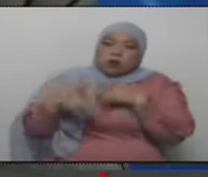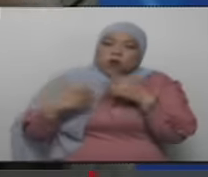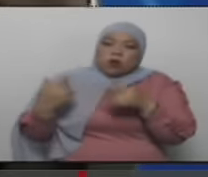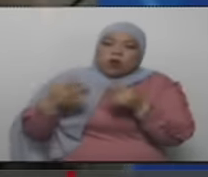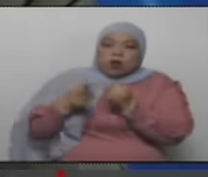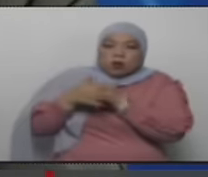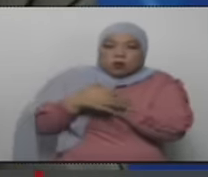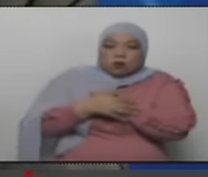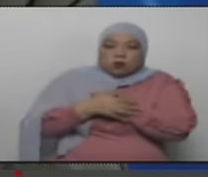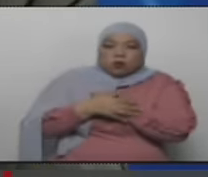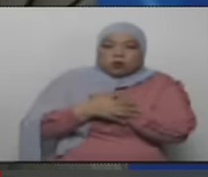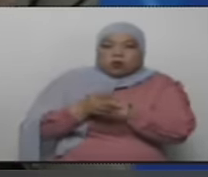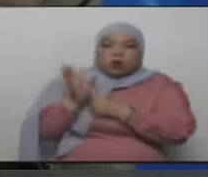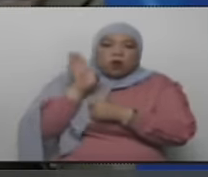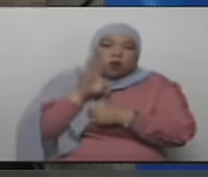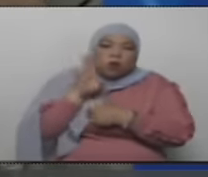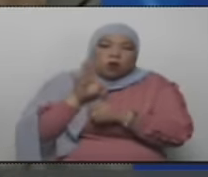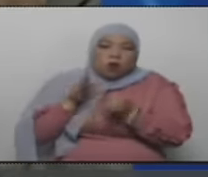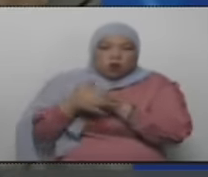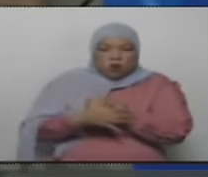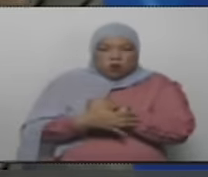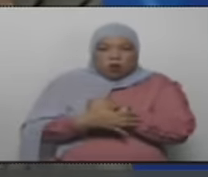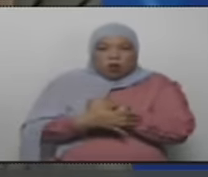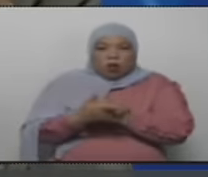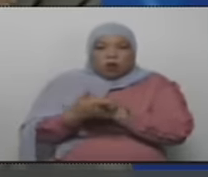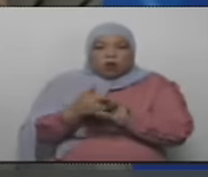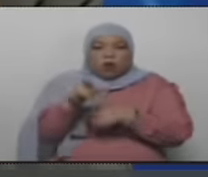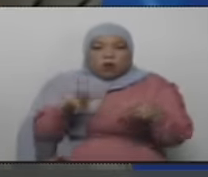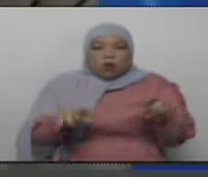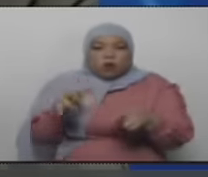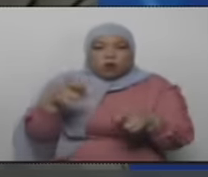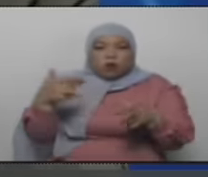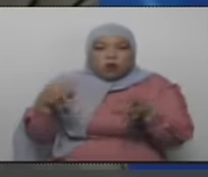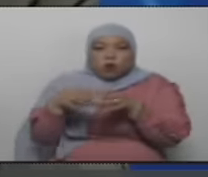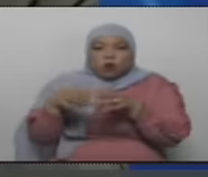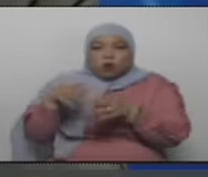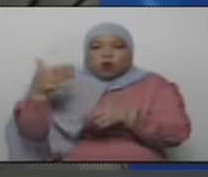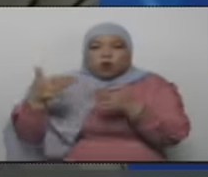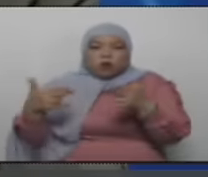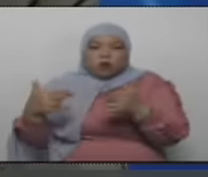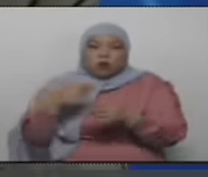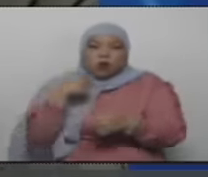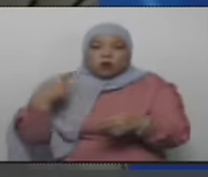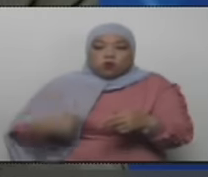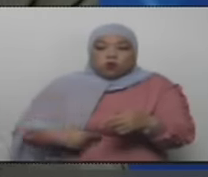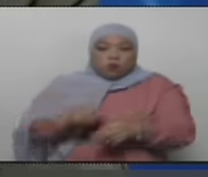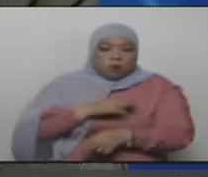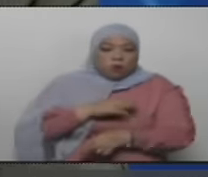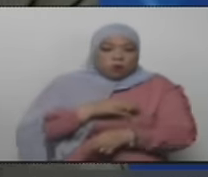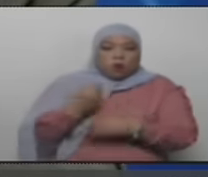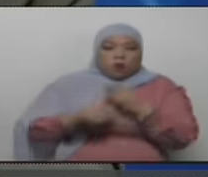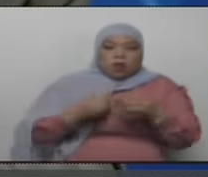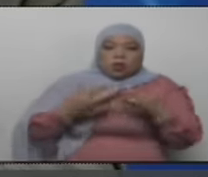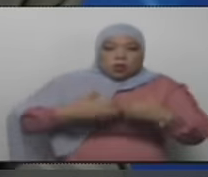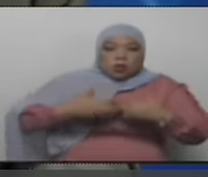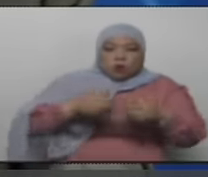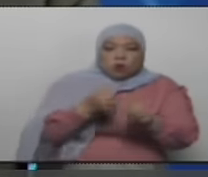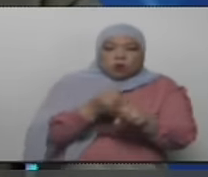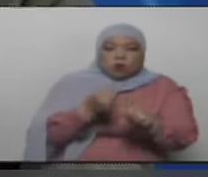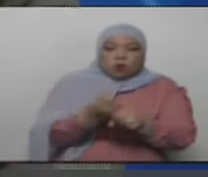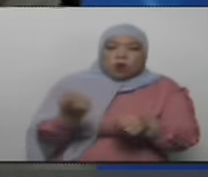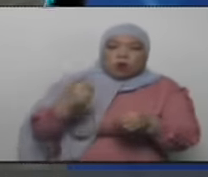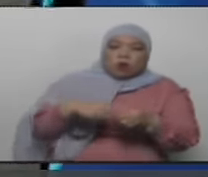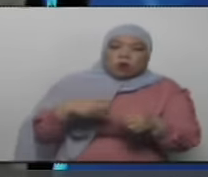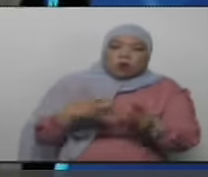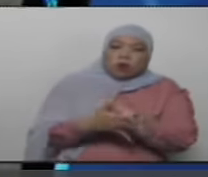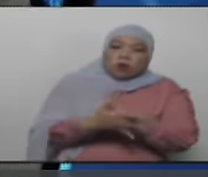encubiertas, hacer guerra sucia, arma a sus grupos con ese armamento. Pero cuando se meten